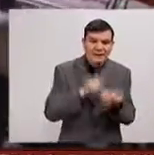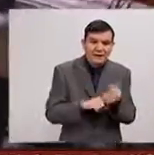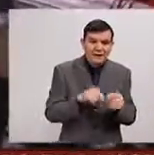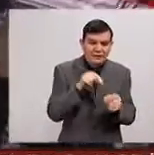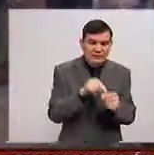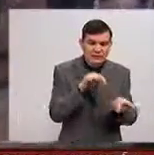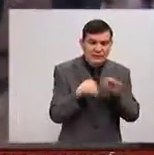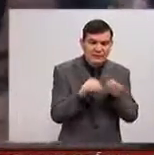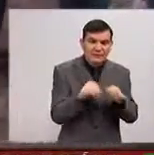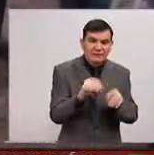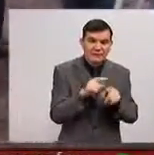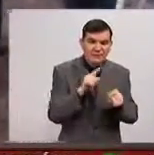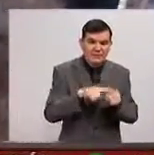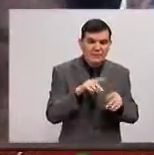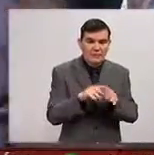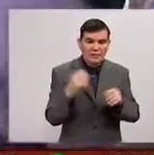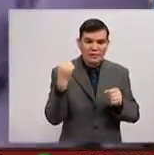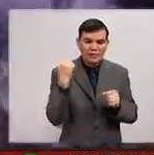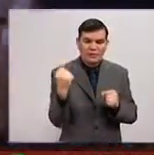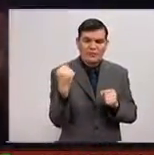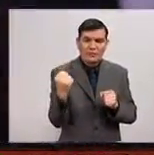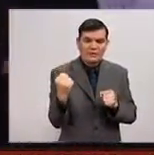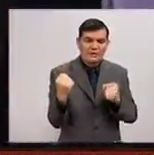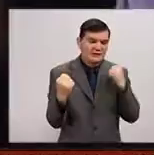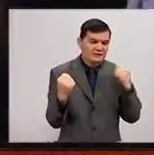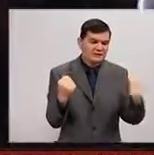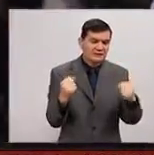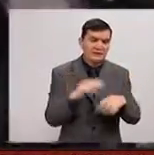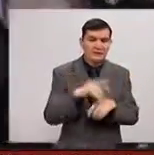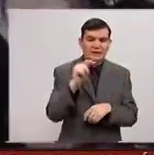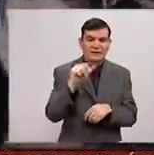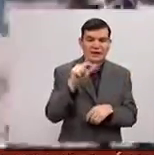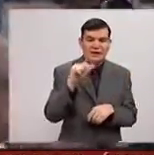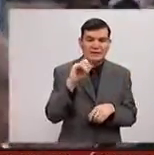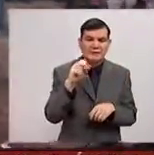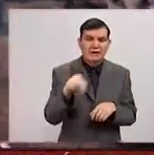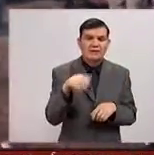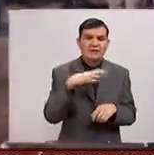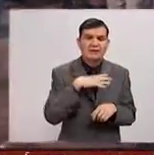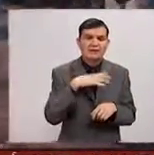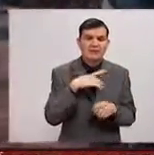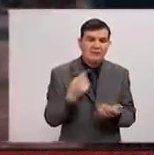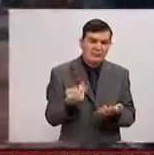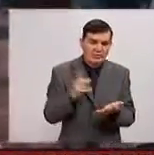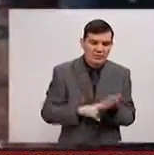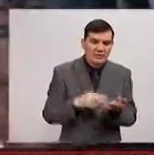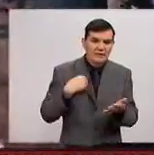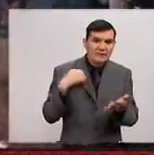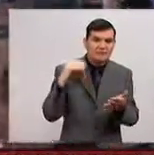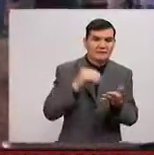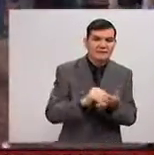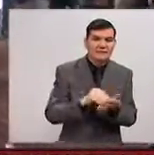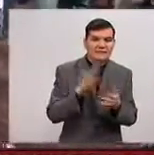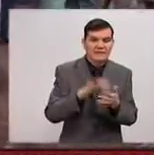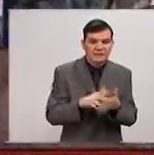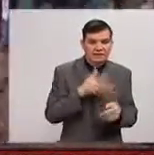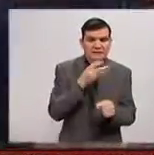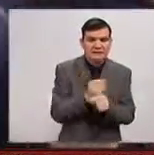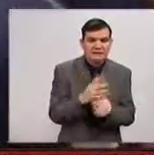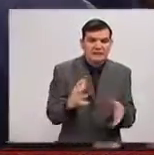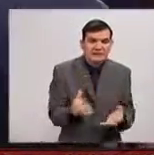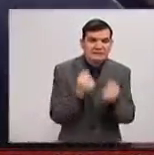un brazo ultra extremista de Talibán, está además tratando de